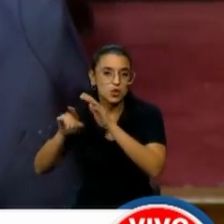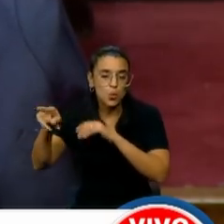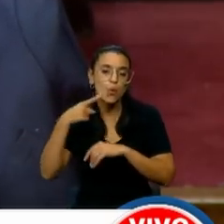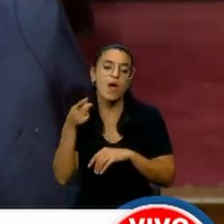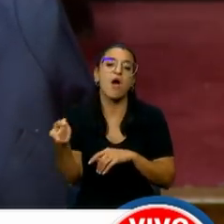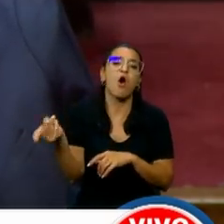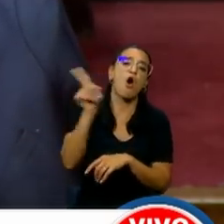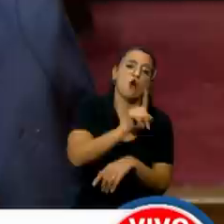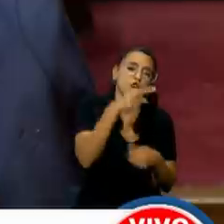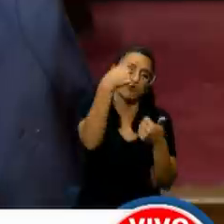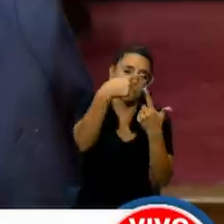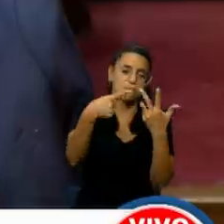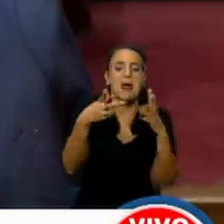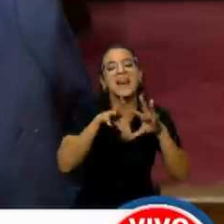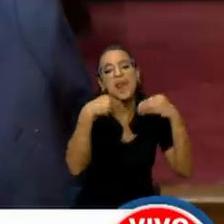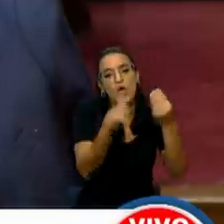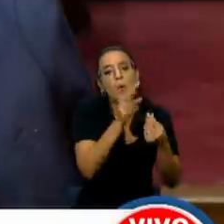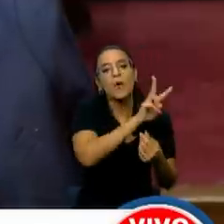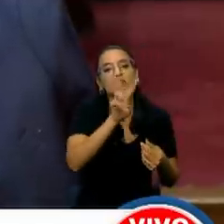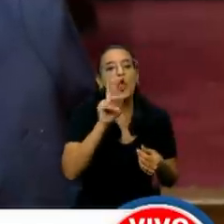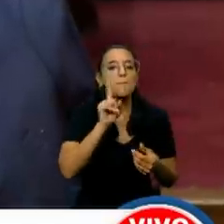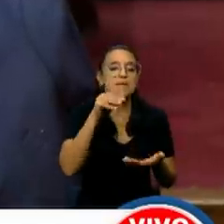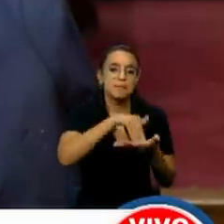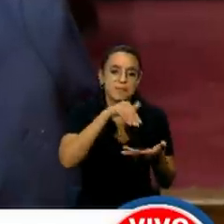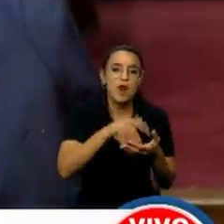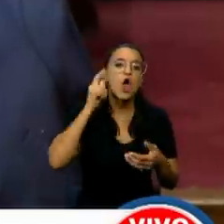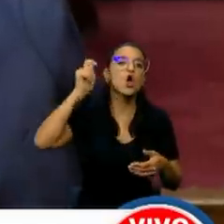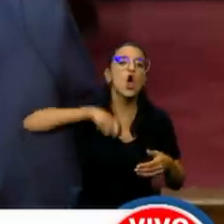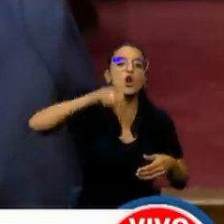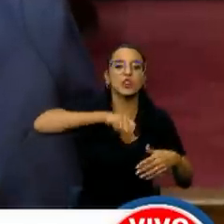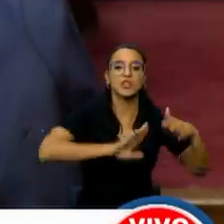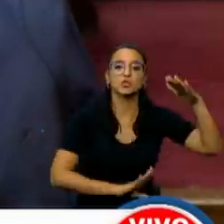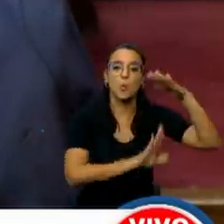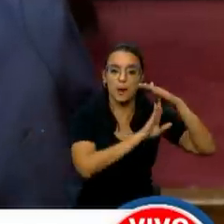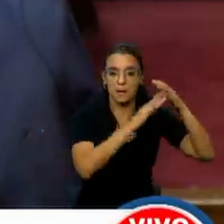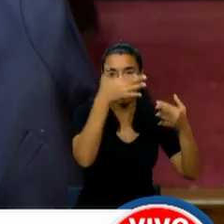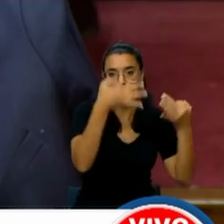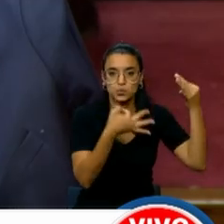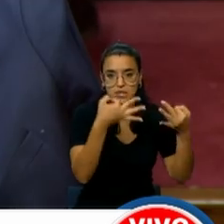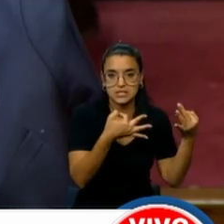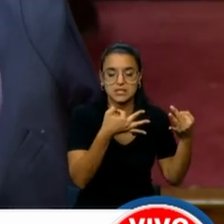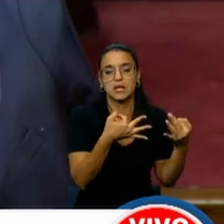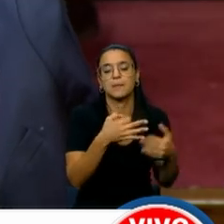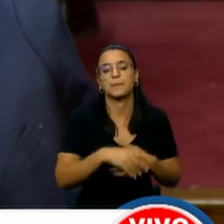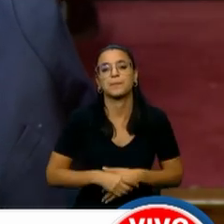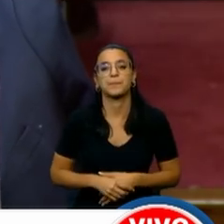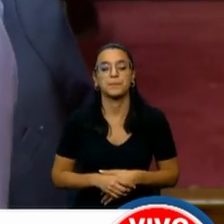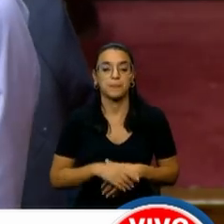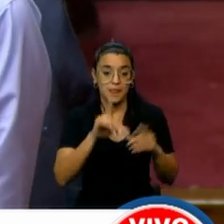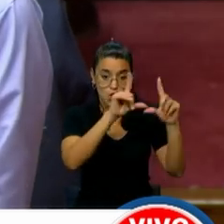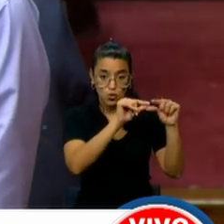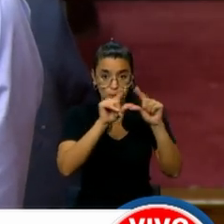resto para hacer para hacer números redondos 22 mil millones para la corte suprema estos números